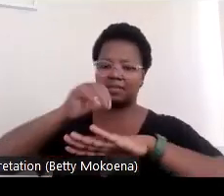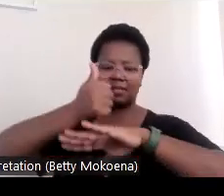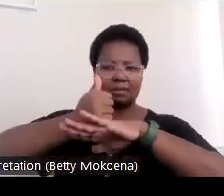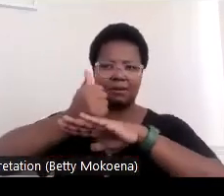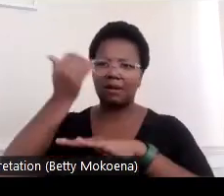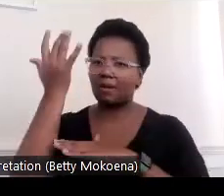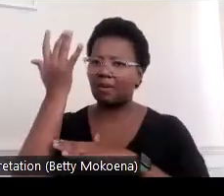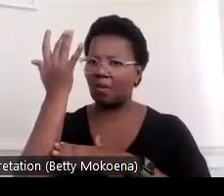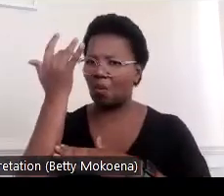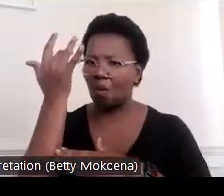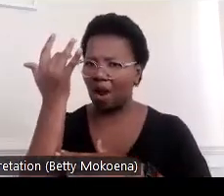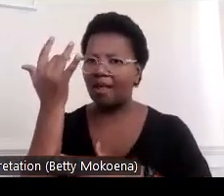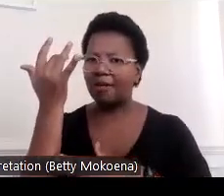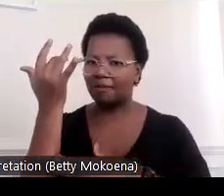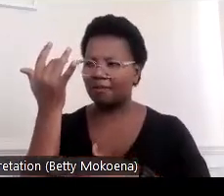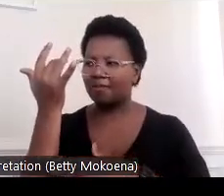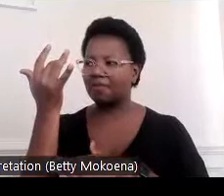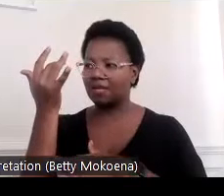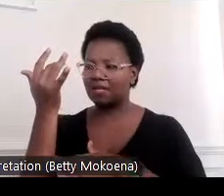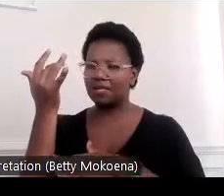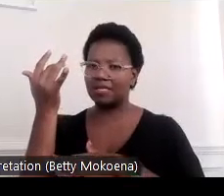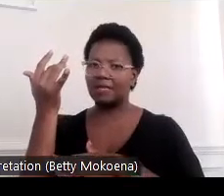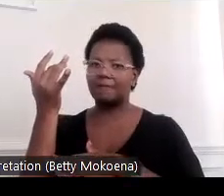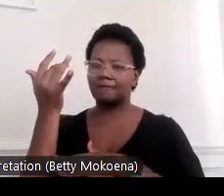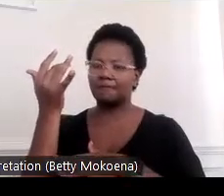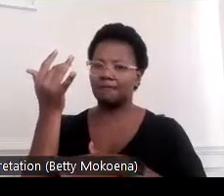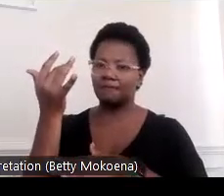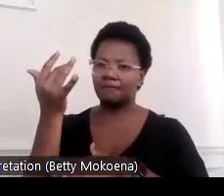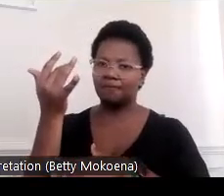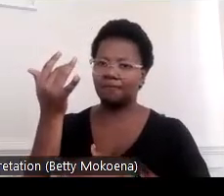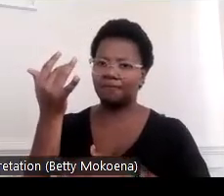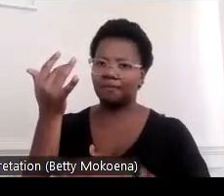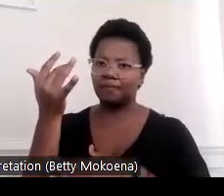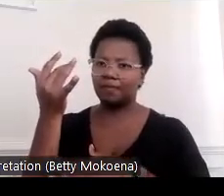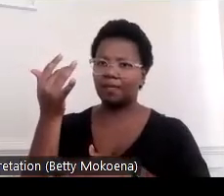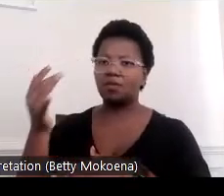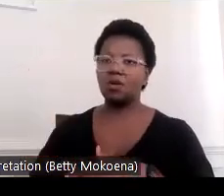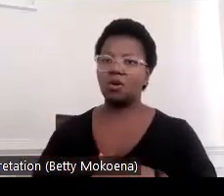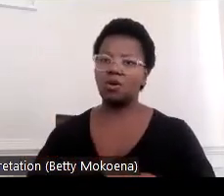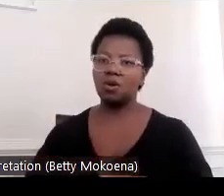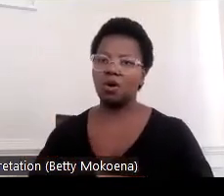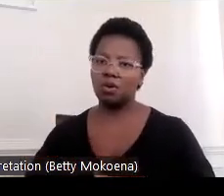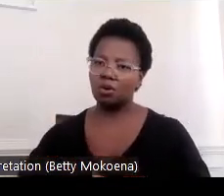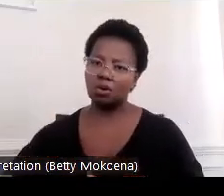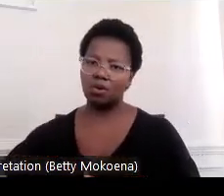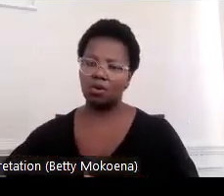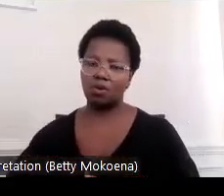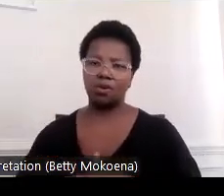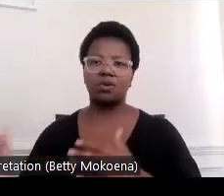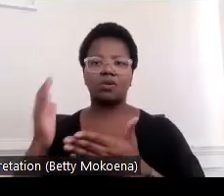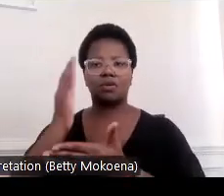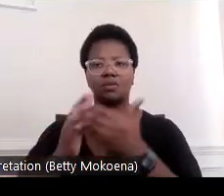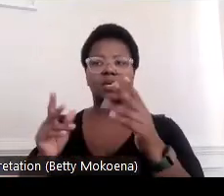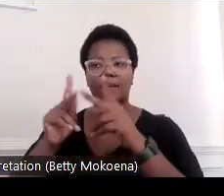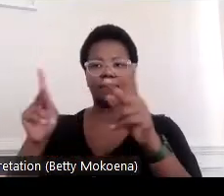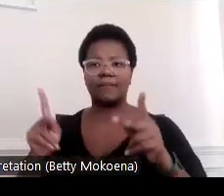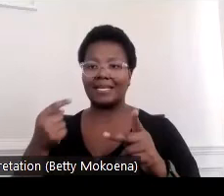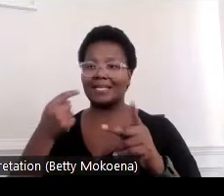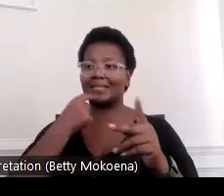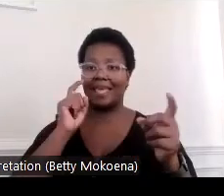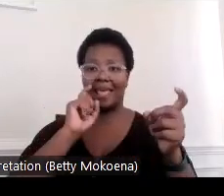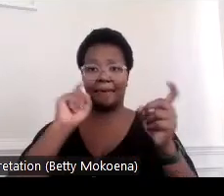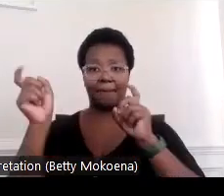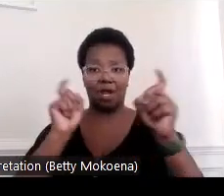están Por qué las tenemos y Y cómo usarlas en algunos casos